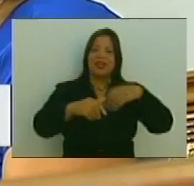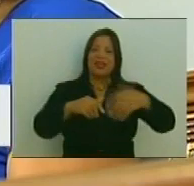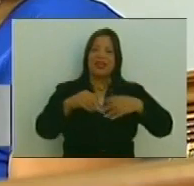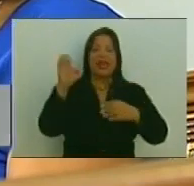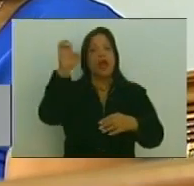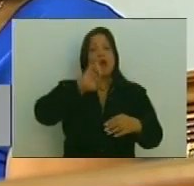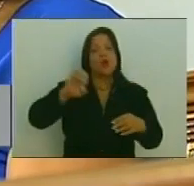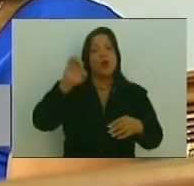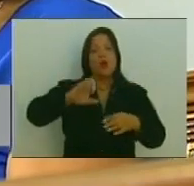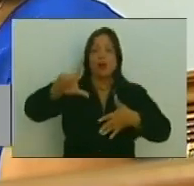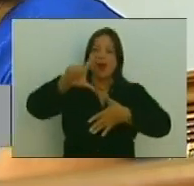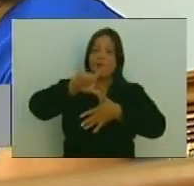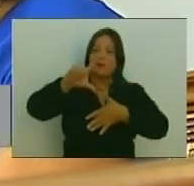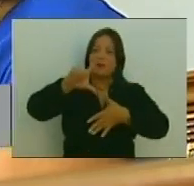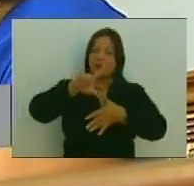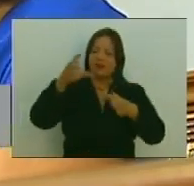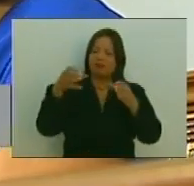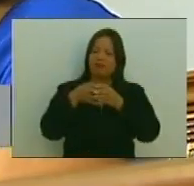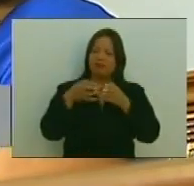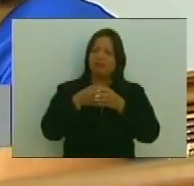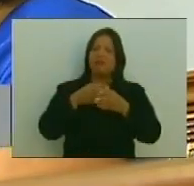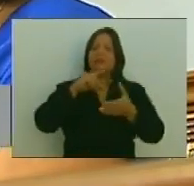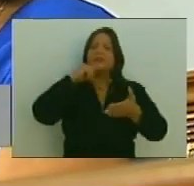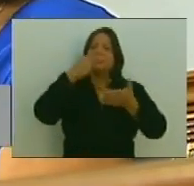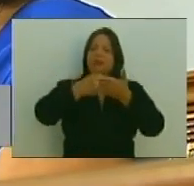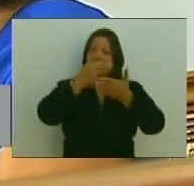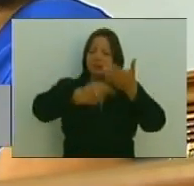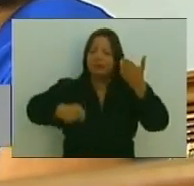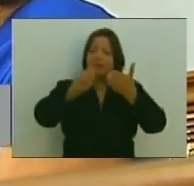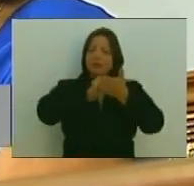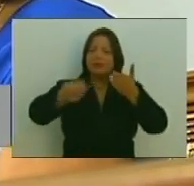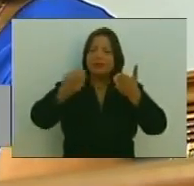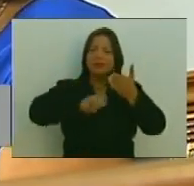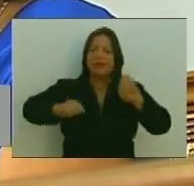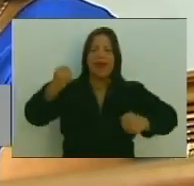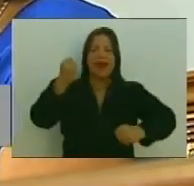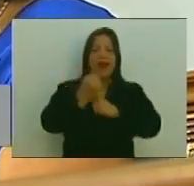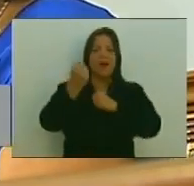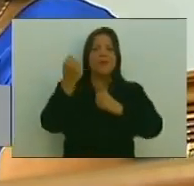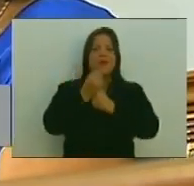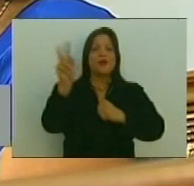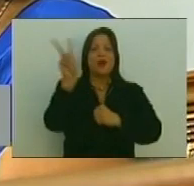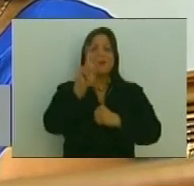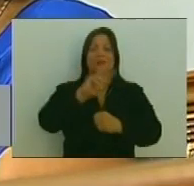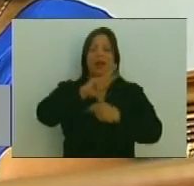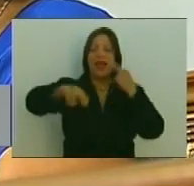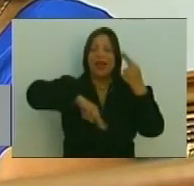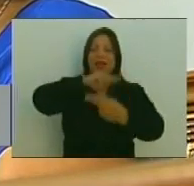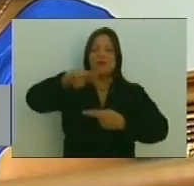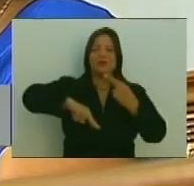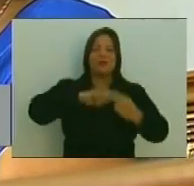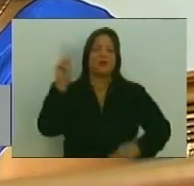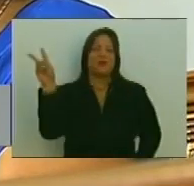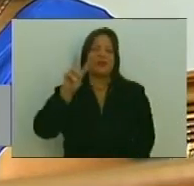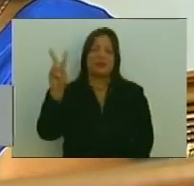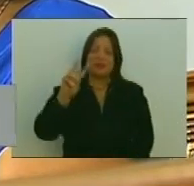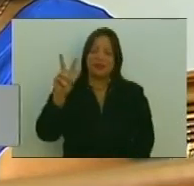y América Latina emitieron una declaración respaldando a la Revolución Bolivariana,